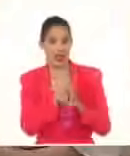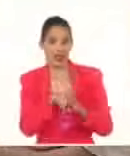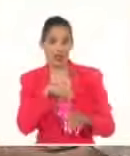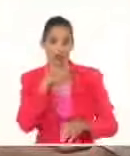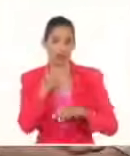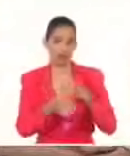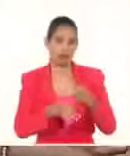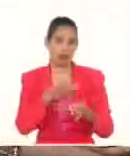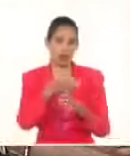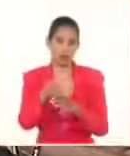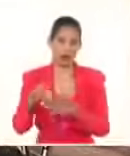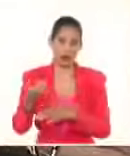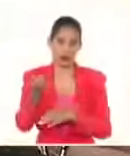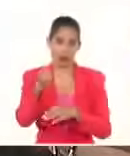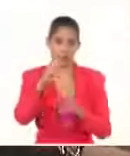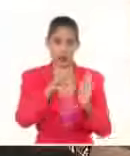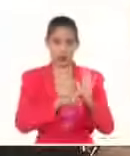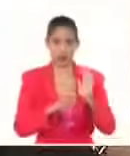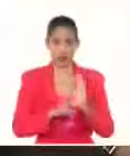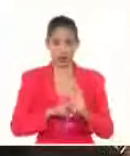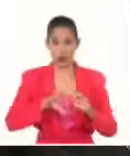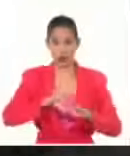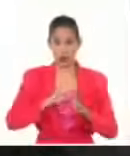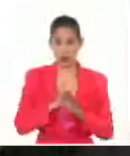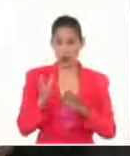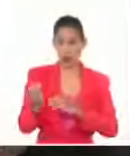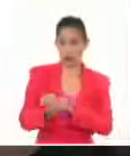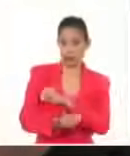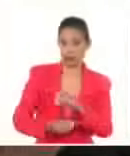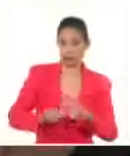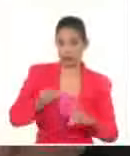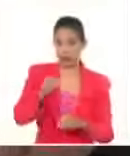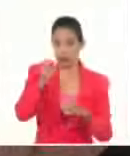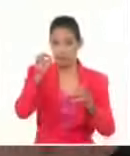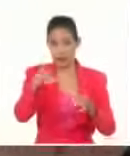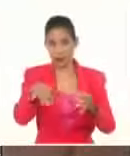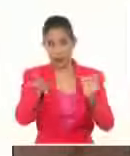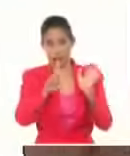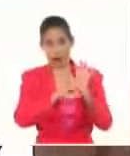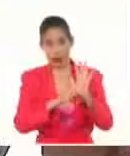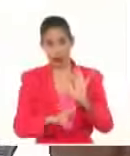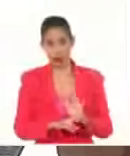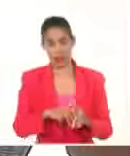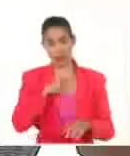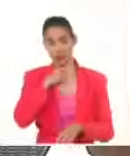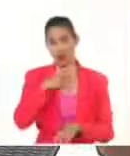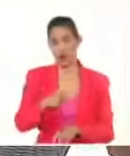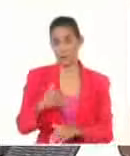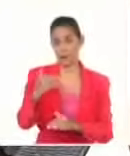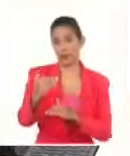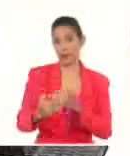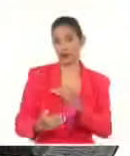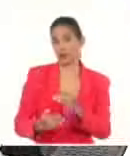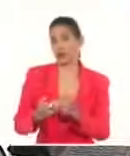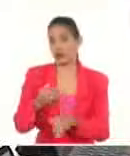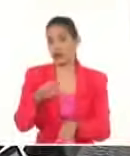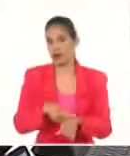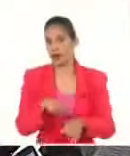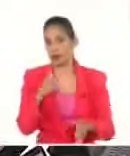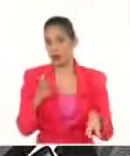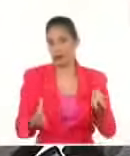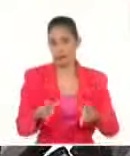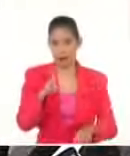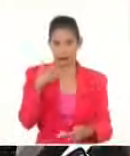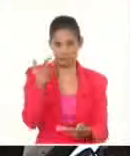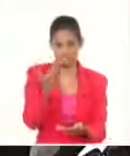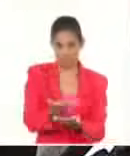de categorías y procedimientos importantes en un reglamento. Por ejemplo, el procedimiento para el tiempo exigido que se